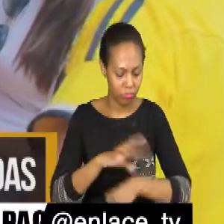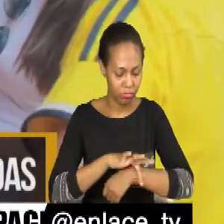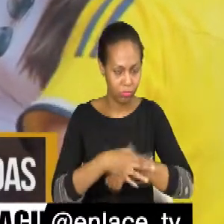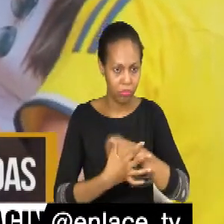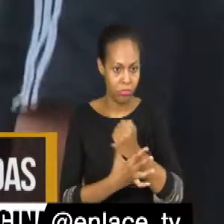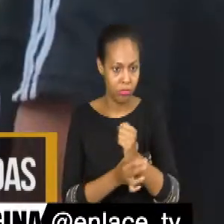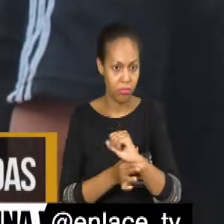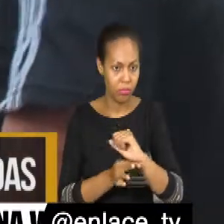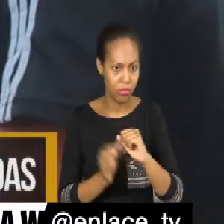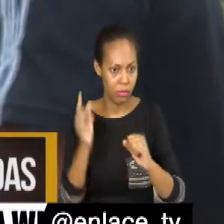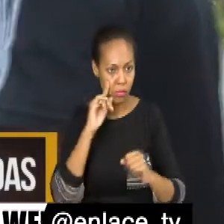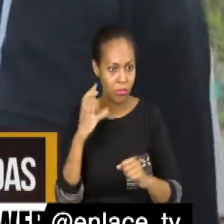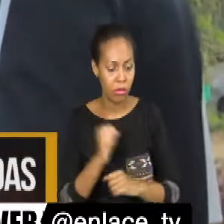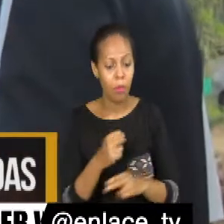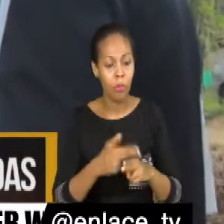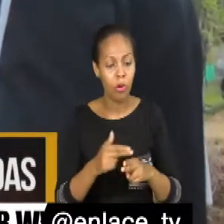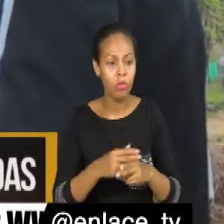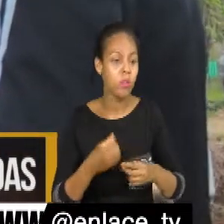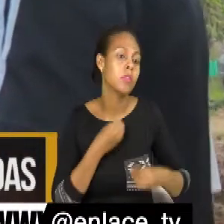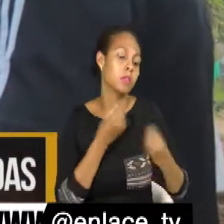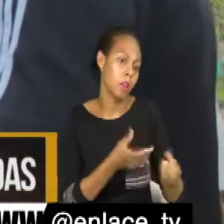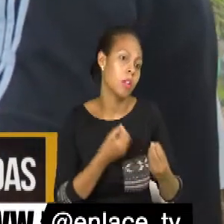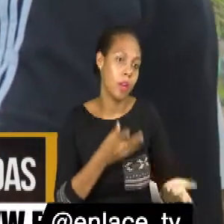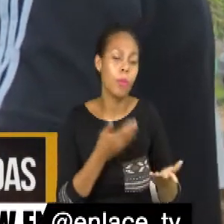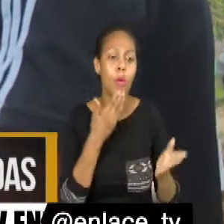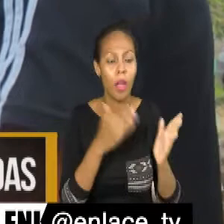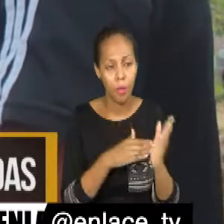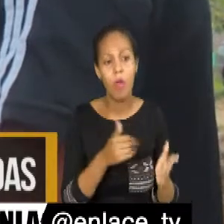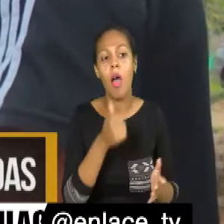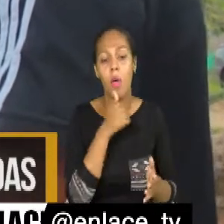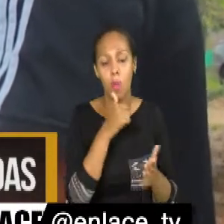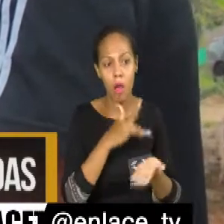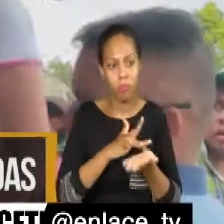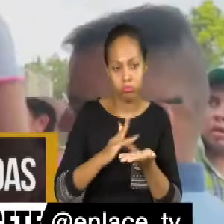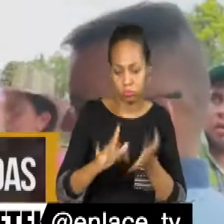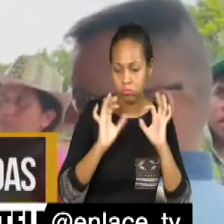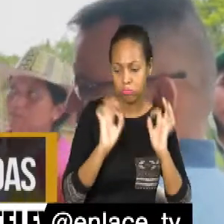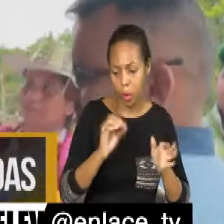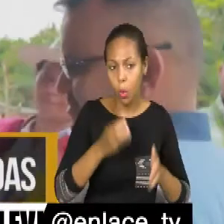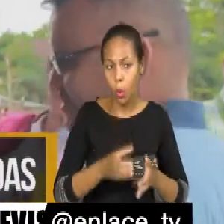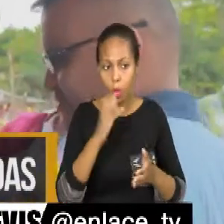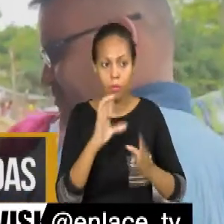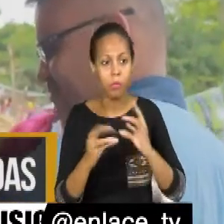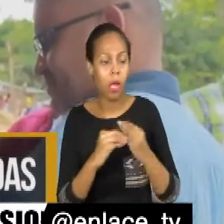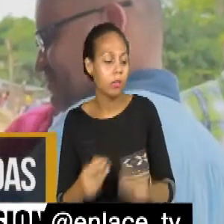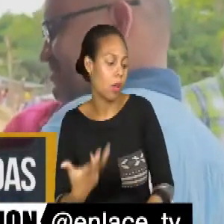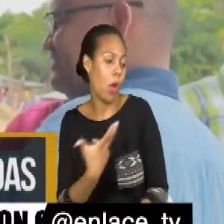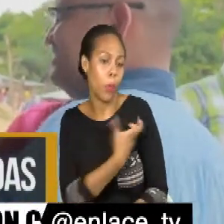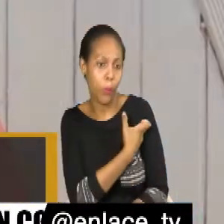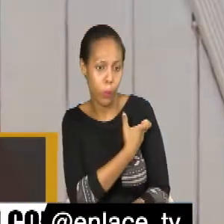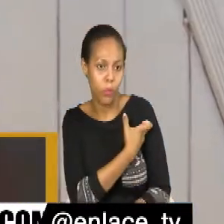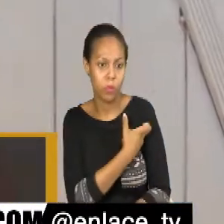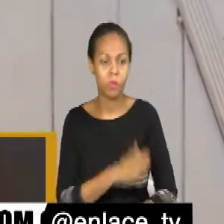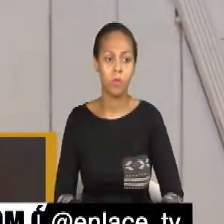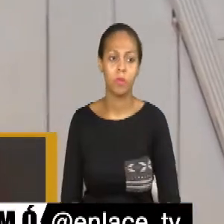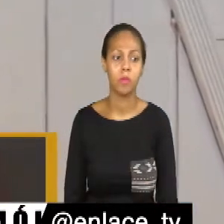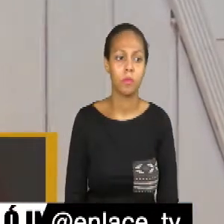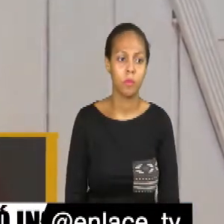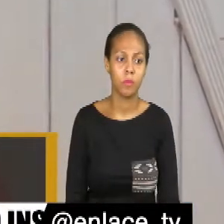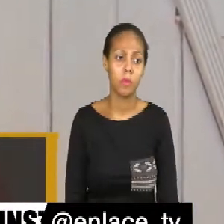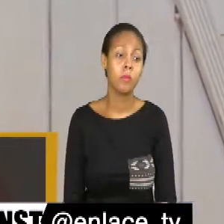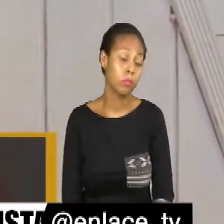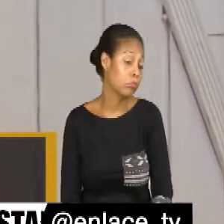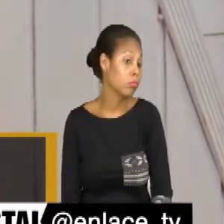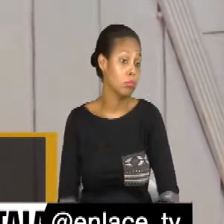próximos días se beneficiarán de más ayudas como agua potable y una jornada de vacunación y de atención en salud. Pues le damos gracias a Dios